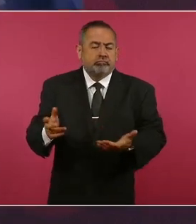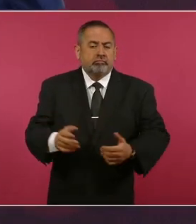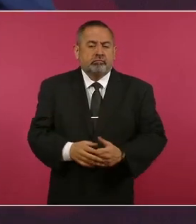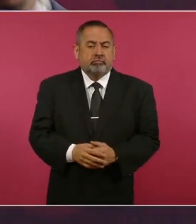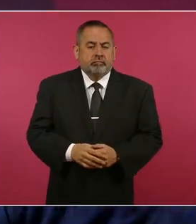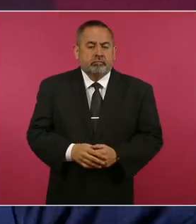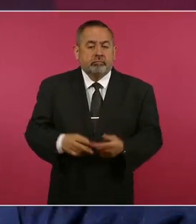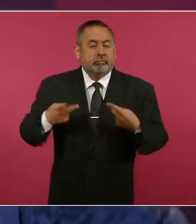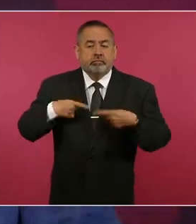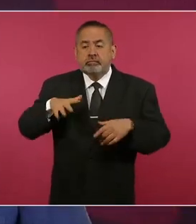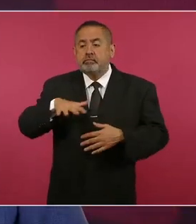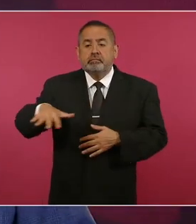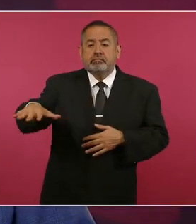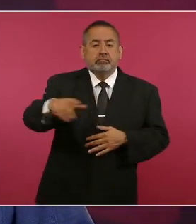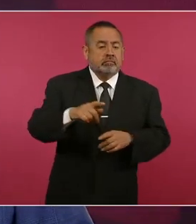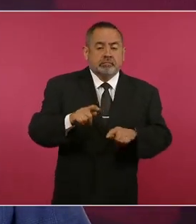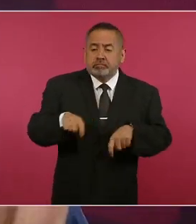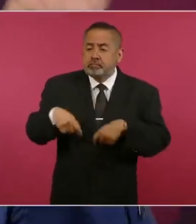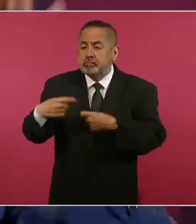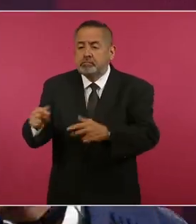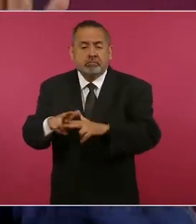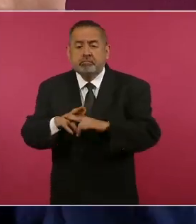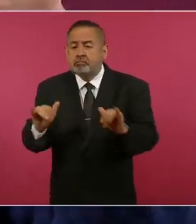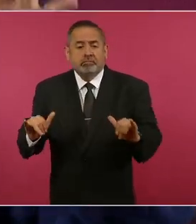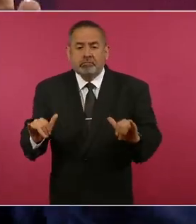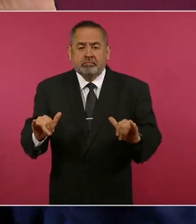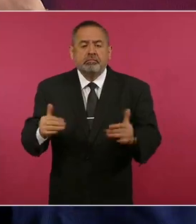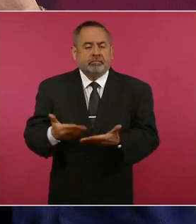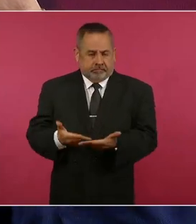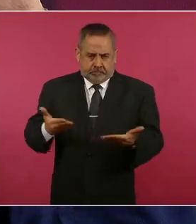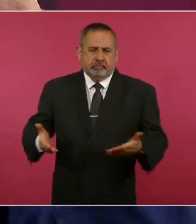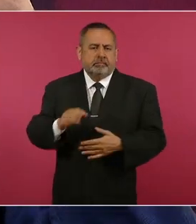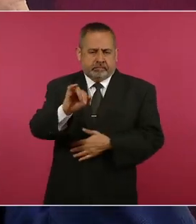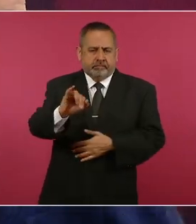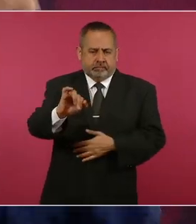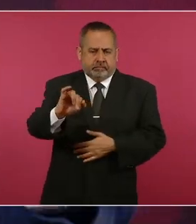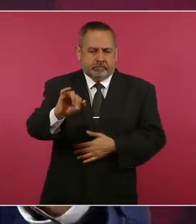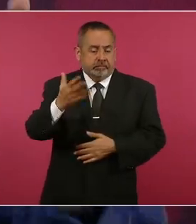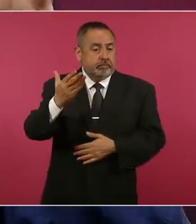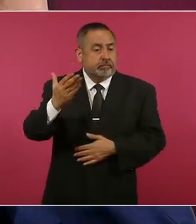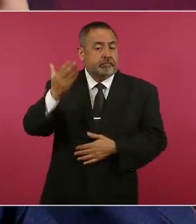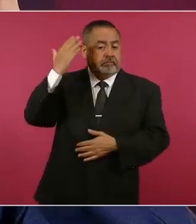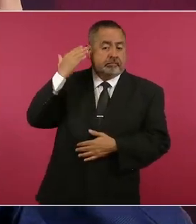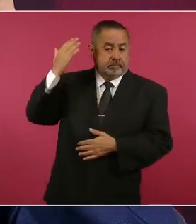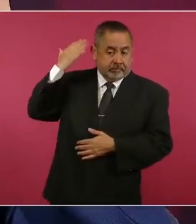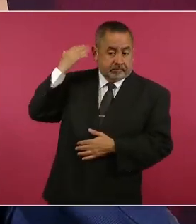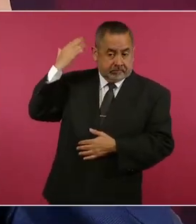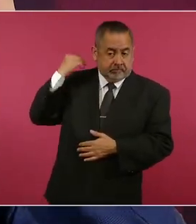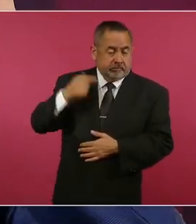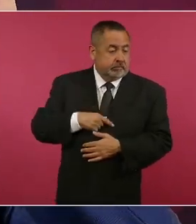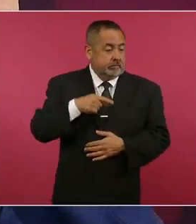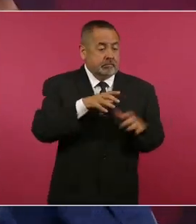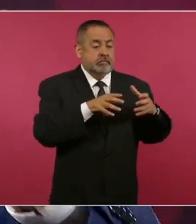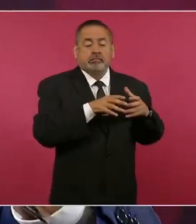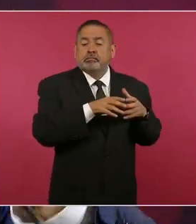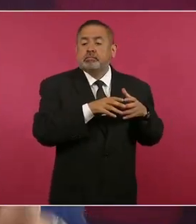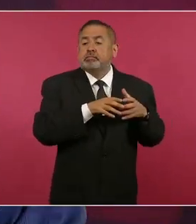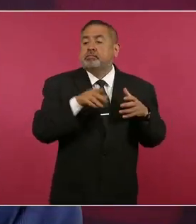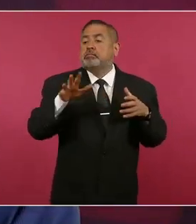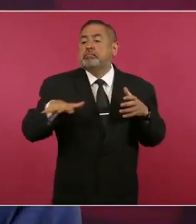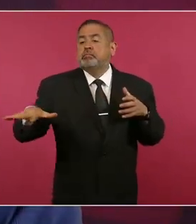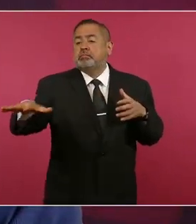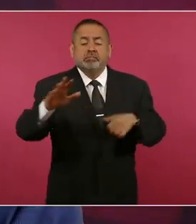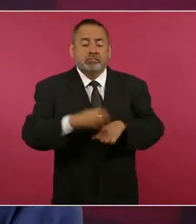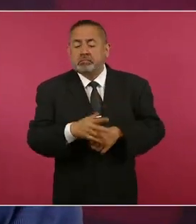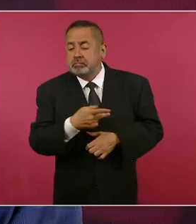Al pueblo no le llegaba nada, solo iban a ver a la gente, sobre todo a los